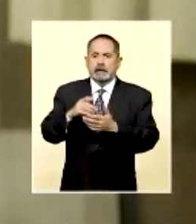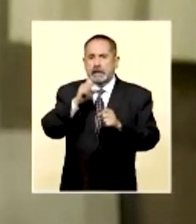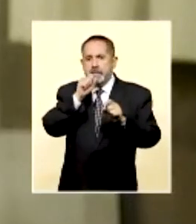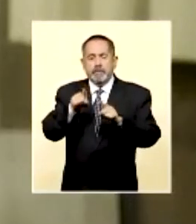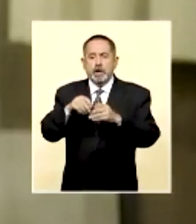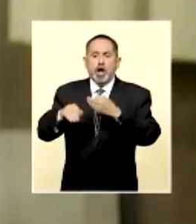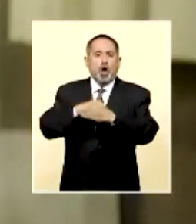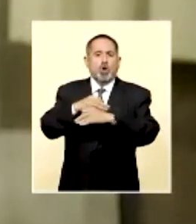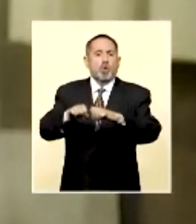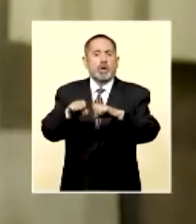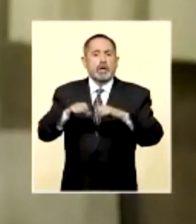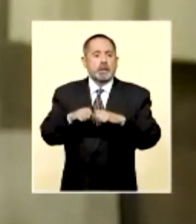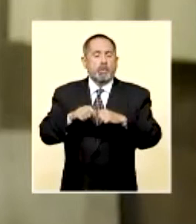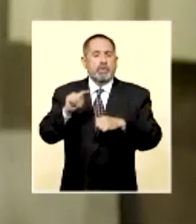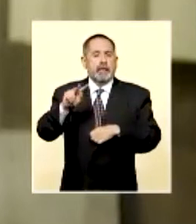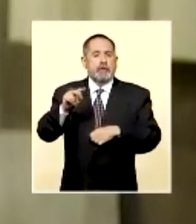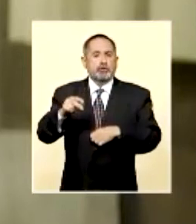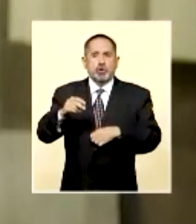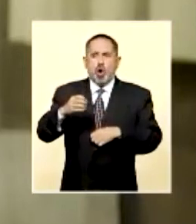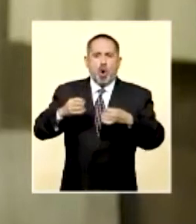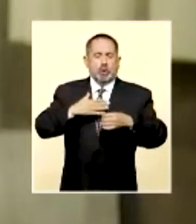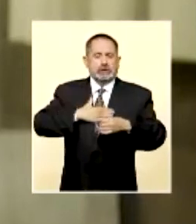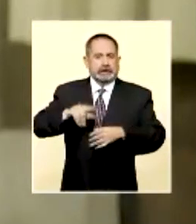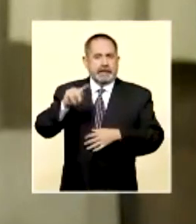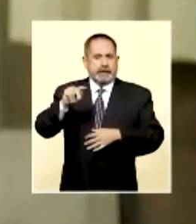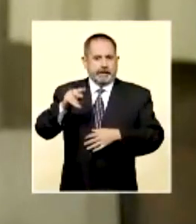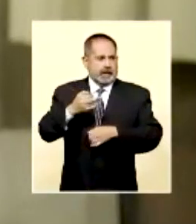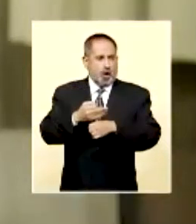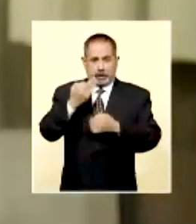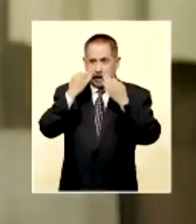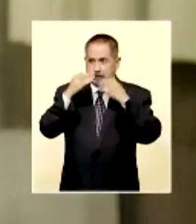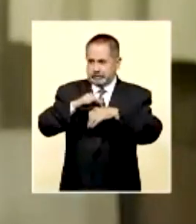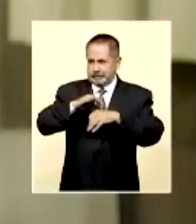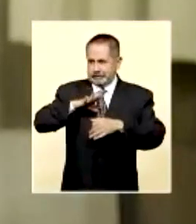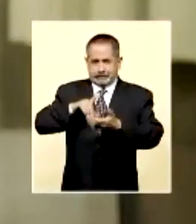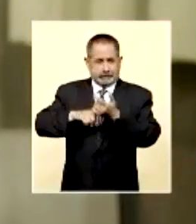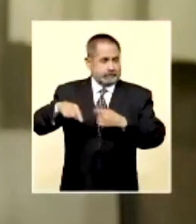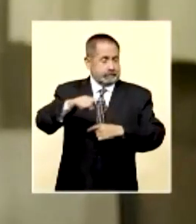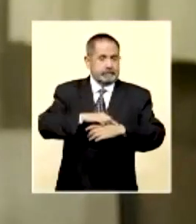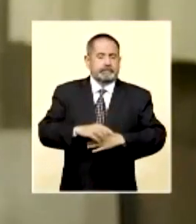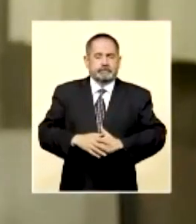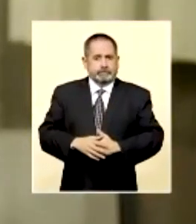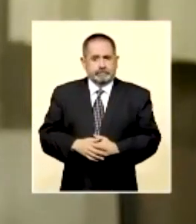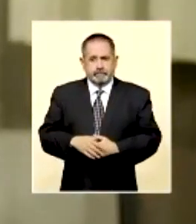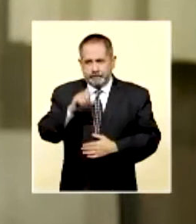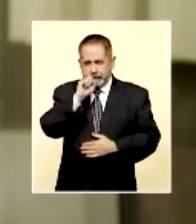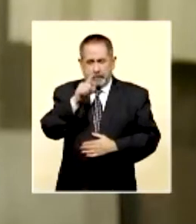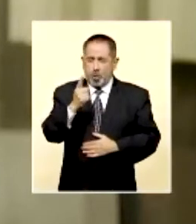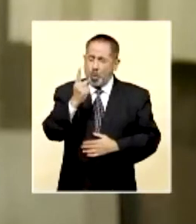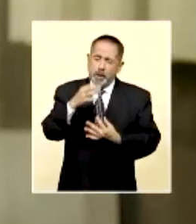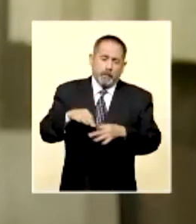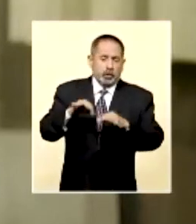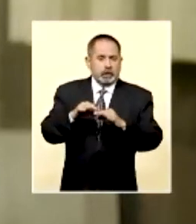todo el equipo de la Justicia TV, que están aquí con nosotros hoy, y también,